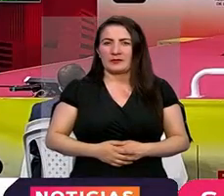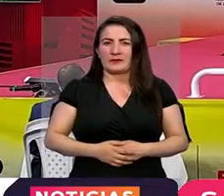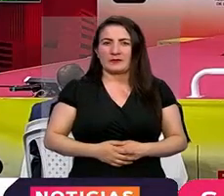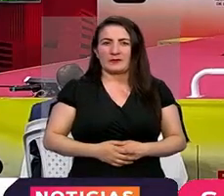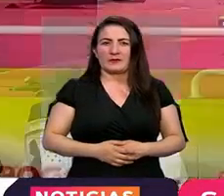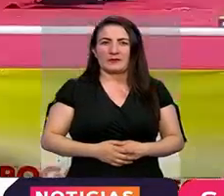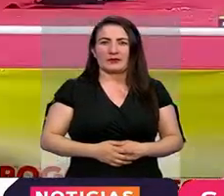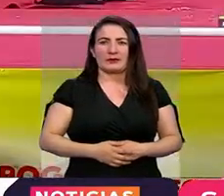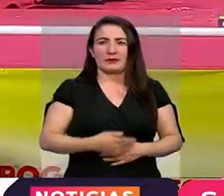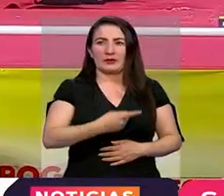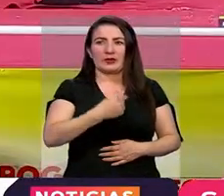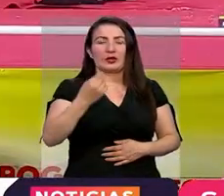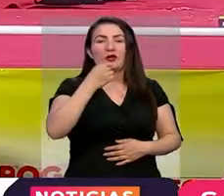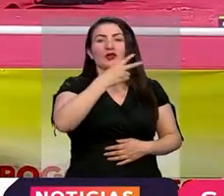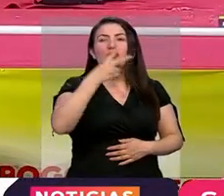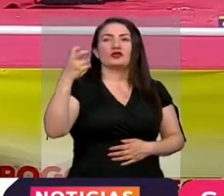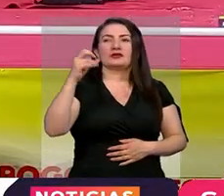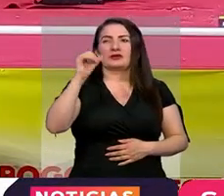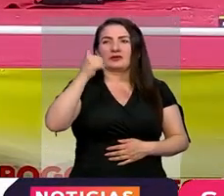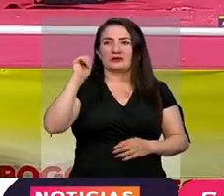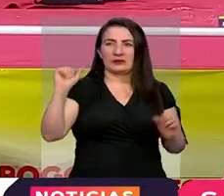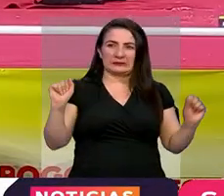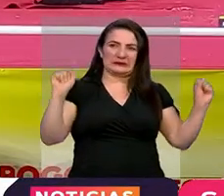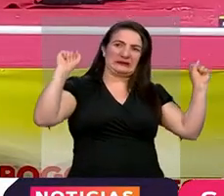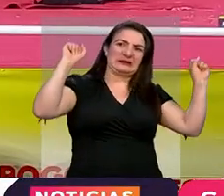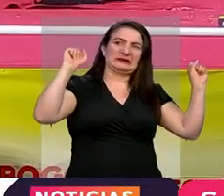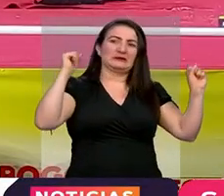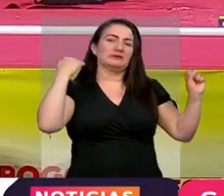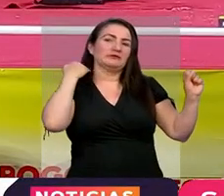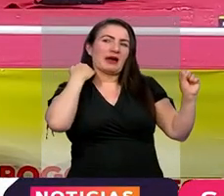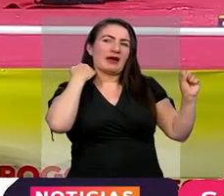Vallenilla pidió 210, pero su movimiento no fue válido.